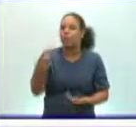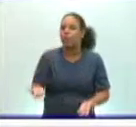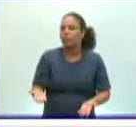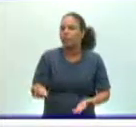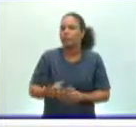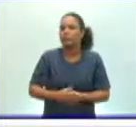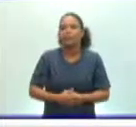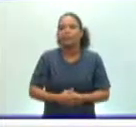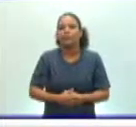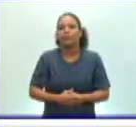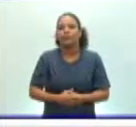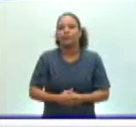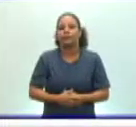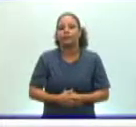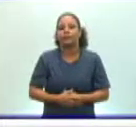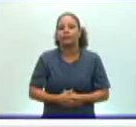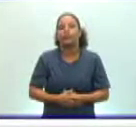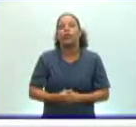referencia?